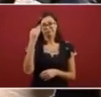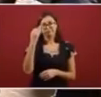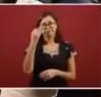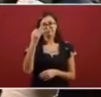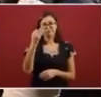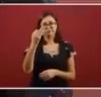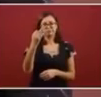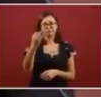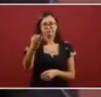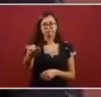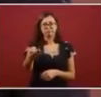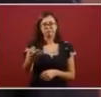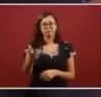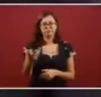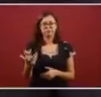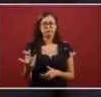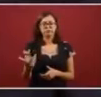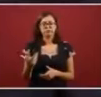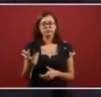creando